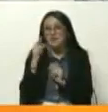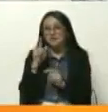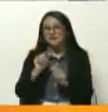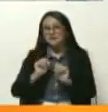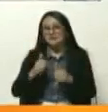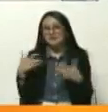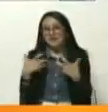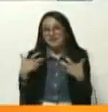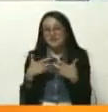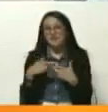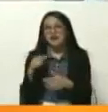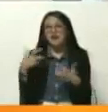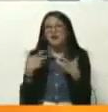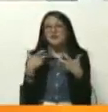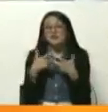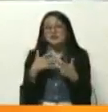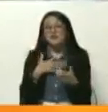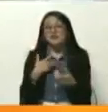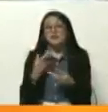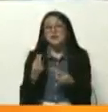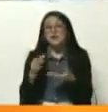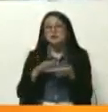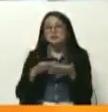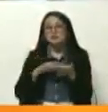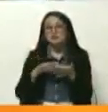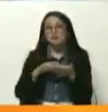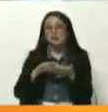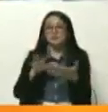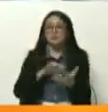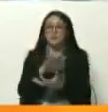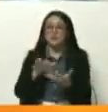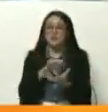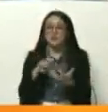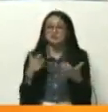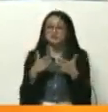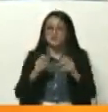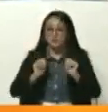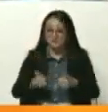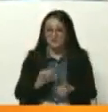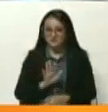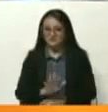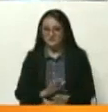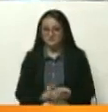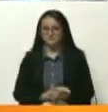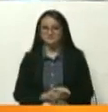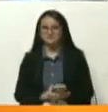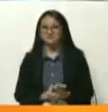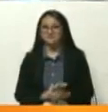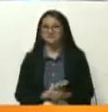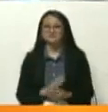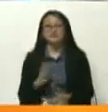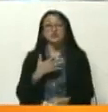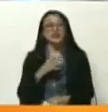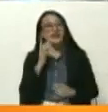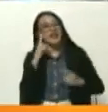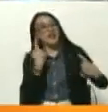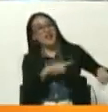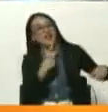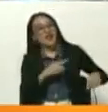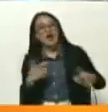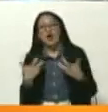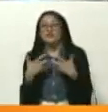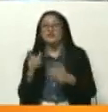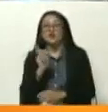conflicto es una manera de buscar soluciones a los problemas. Entonces lo más importante no es negar los conflictos, sino saber